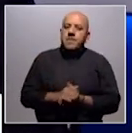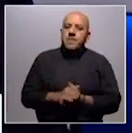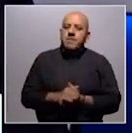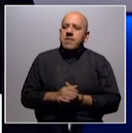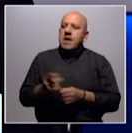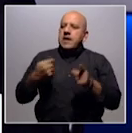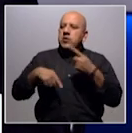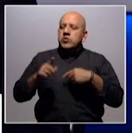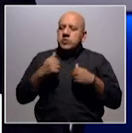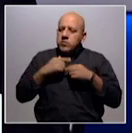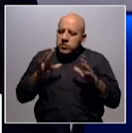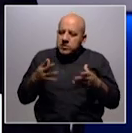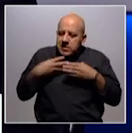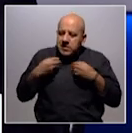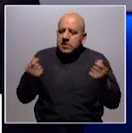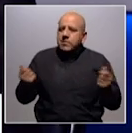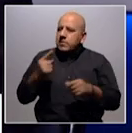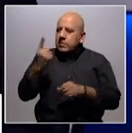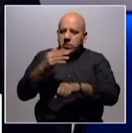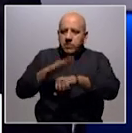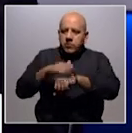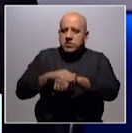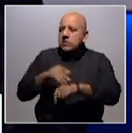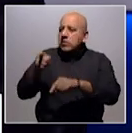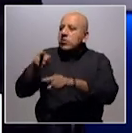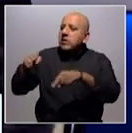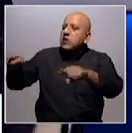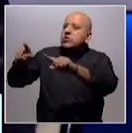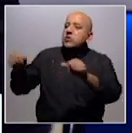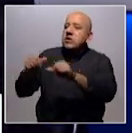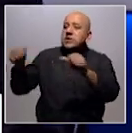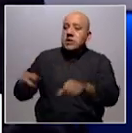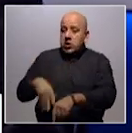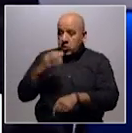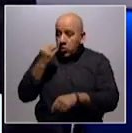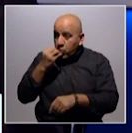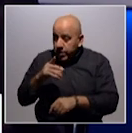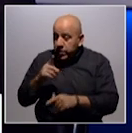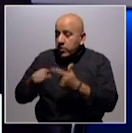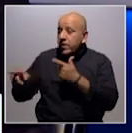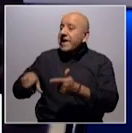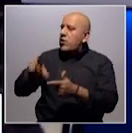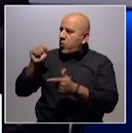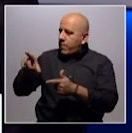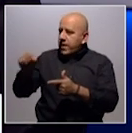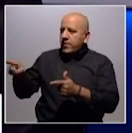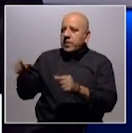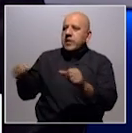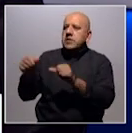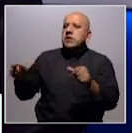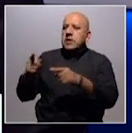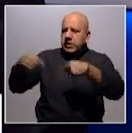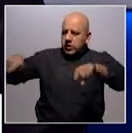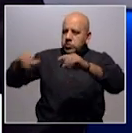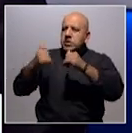entonces uno se tiene que sentir primero que nada responsable de lo que ellos hacen lo bueno y lo malo no creo que tienen una enorme capacidad